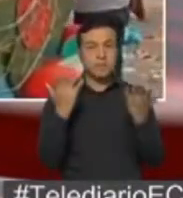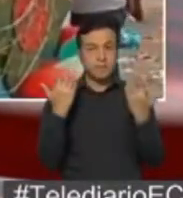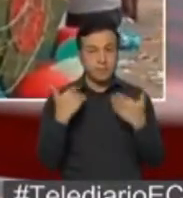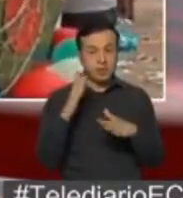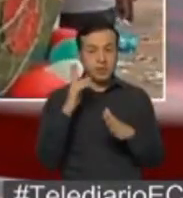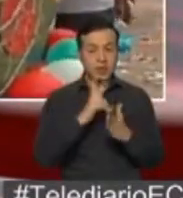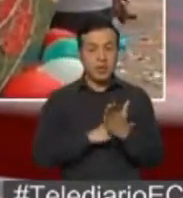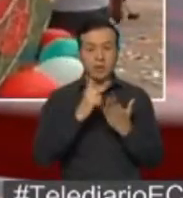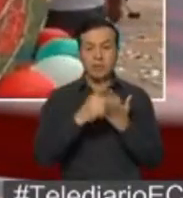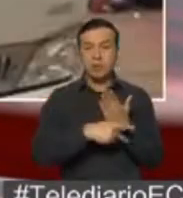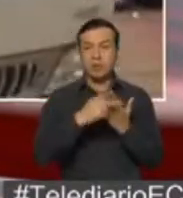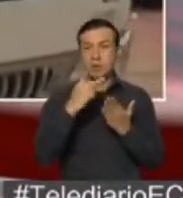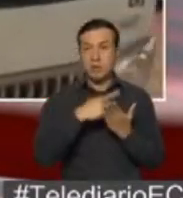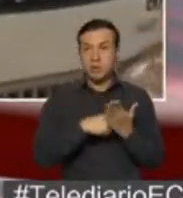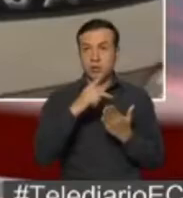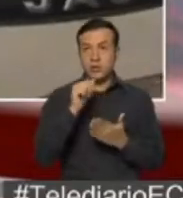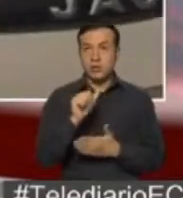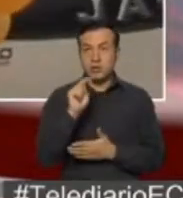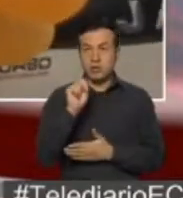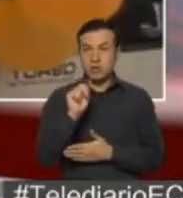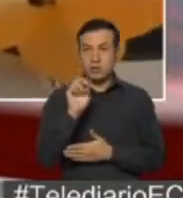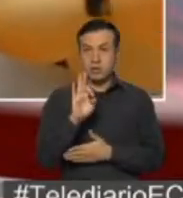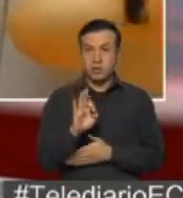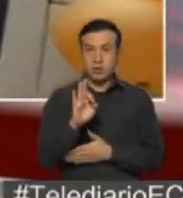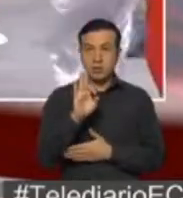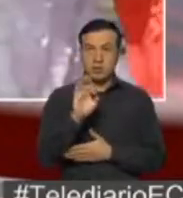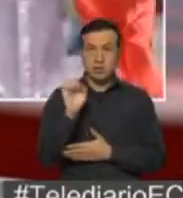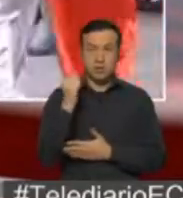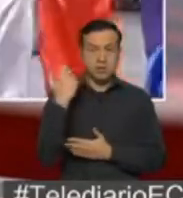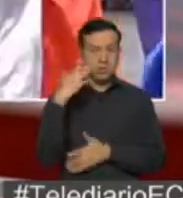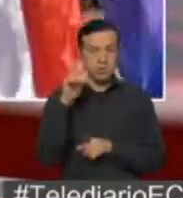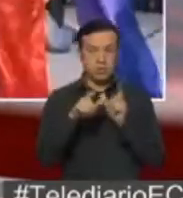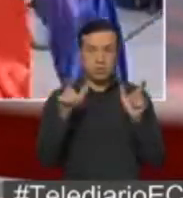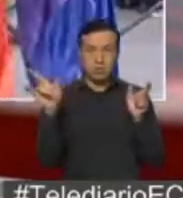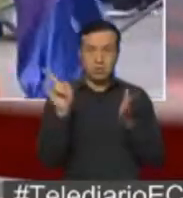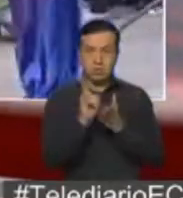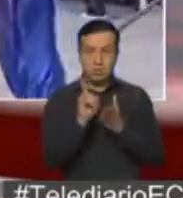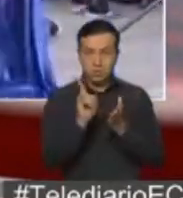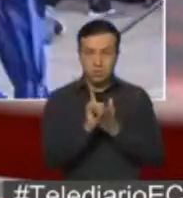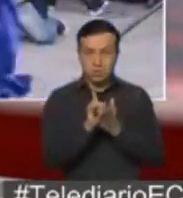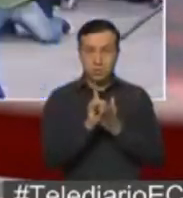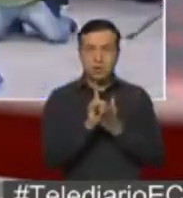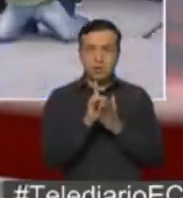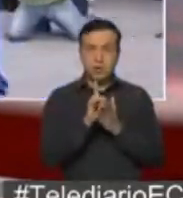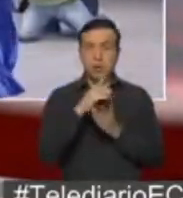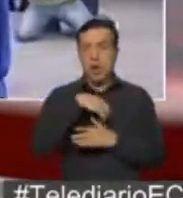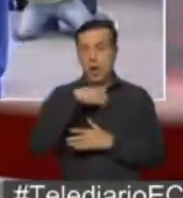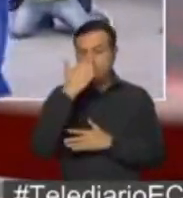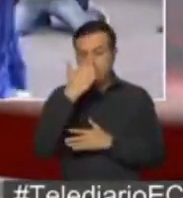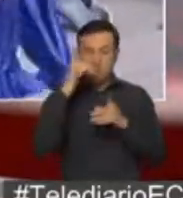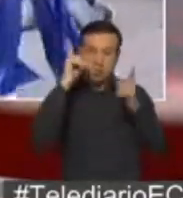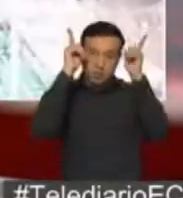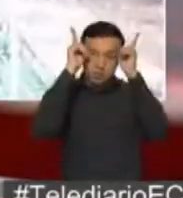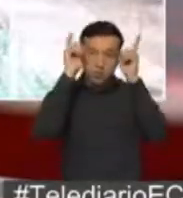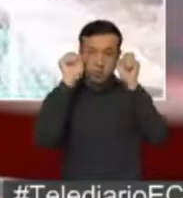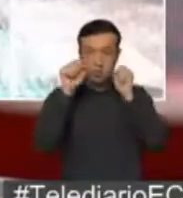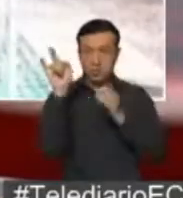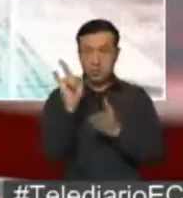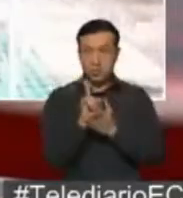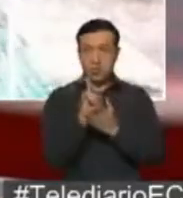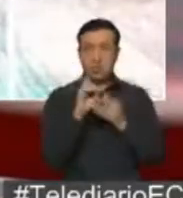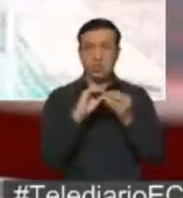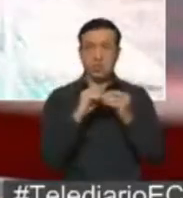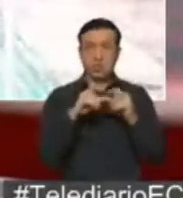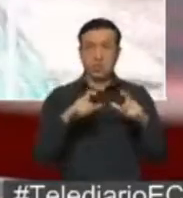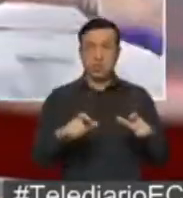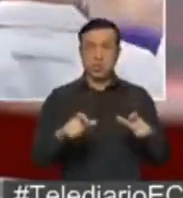un aplicativo que se llama ANTTS, se puede bajar cualquier persona, lo tenemos para iOS y Android, y uno solo digita la placa